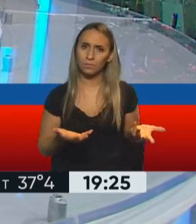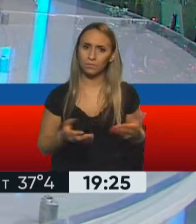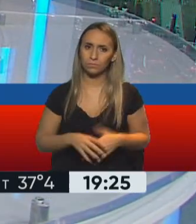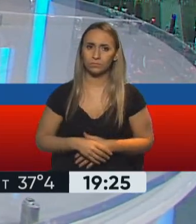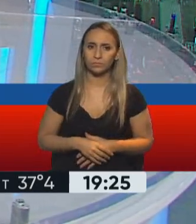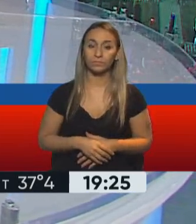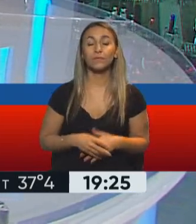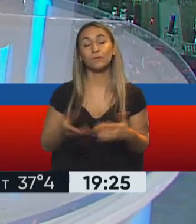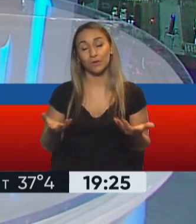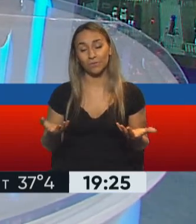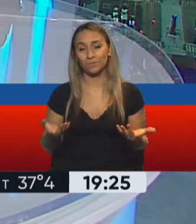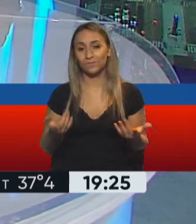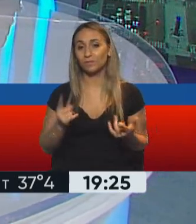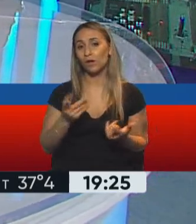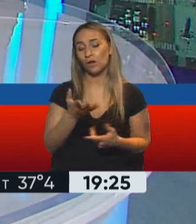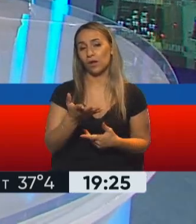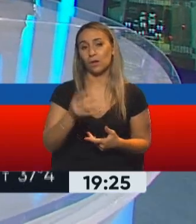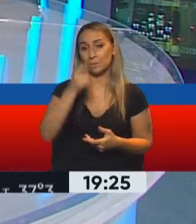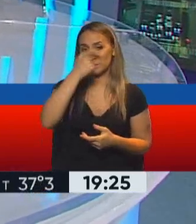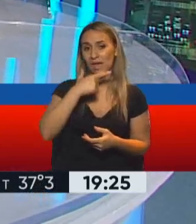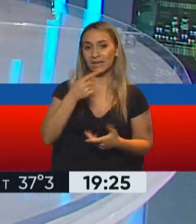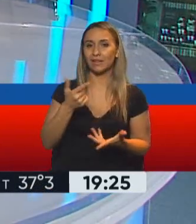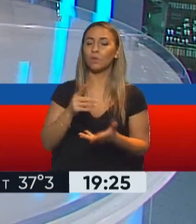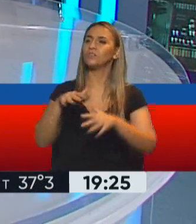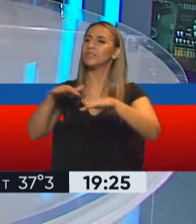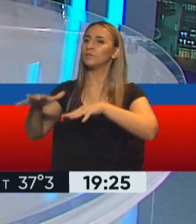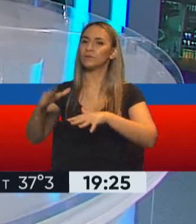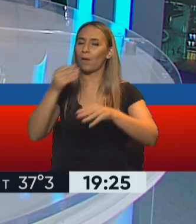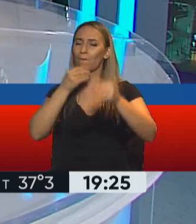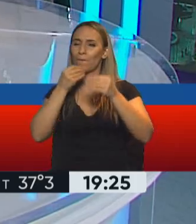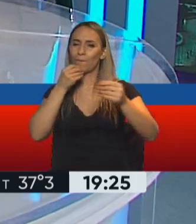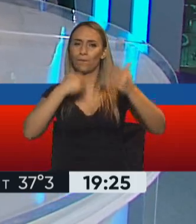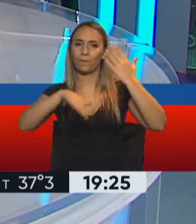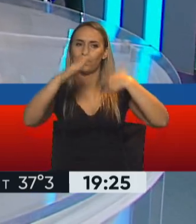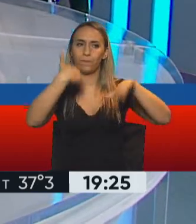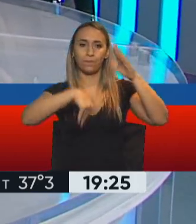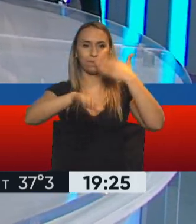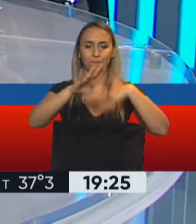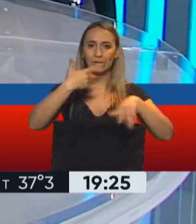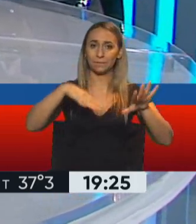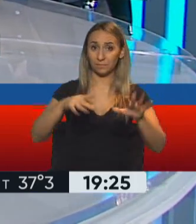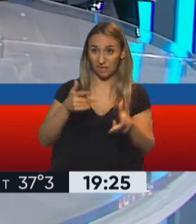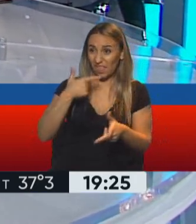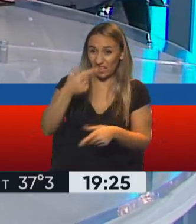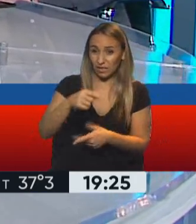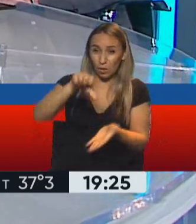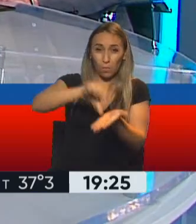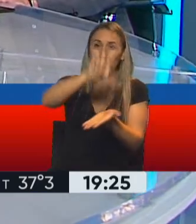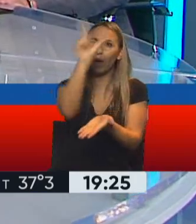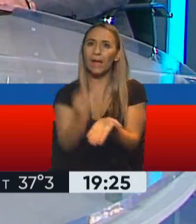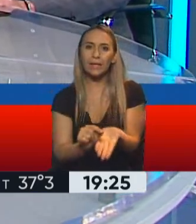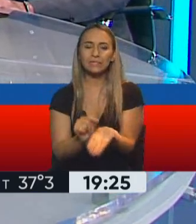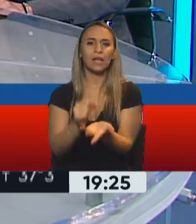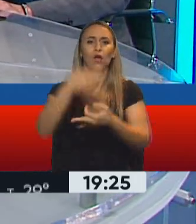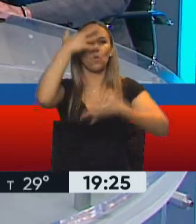Bueno, desnaturaliza Mauricio Macri el porqué de la citación. Habla de un país con una justicia transparente, el mismo que cuando